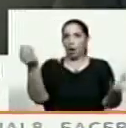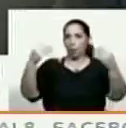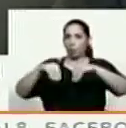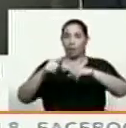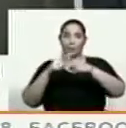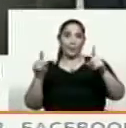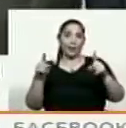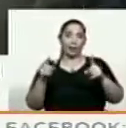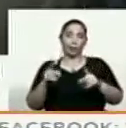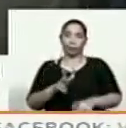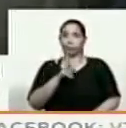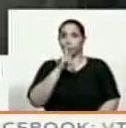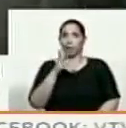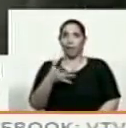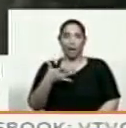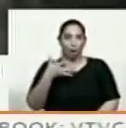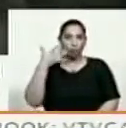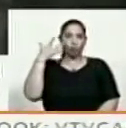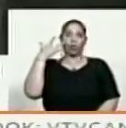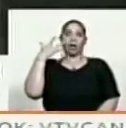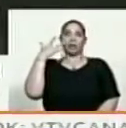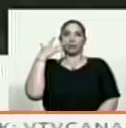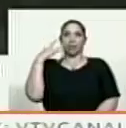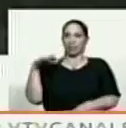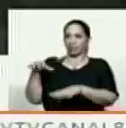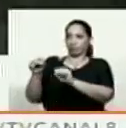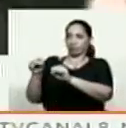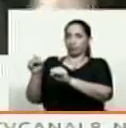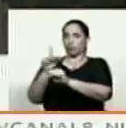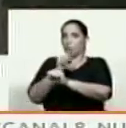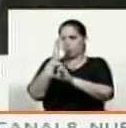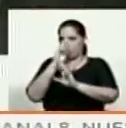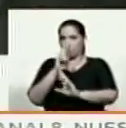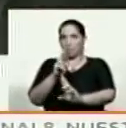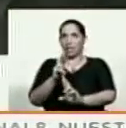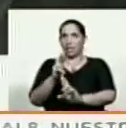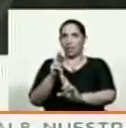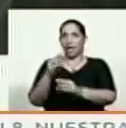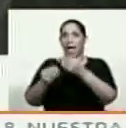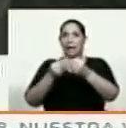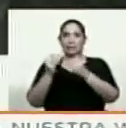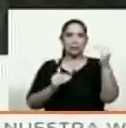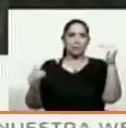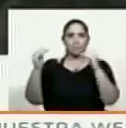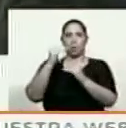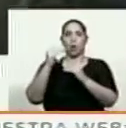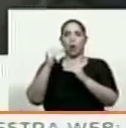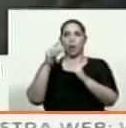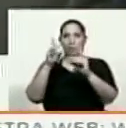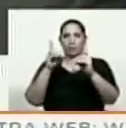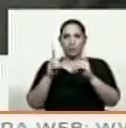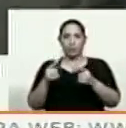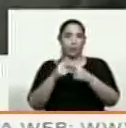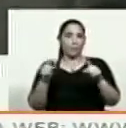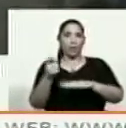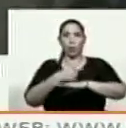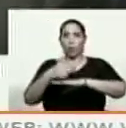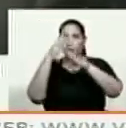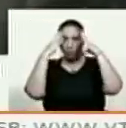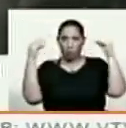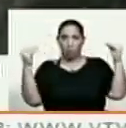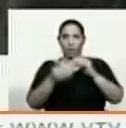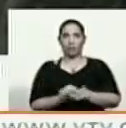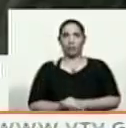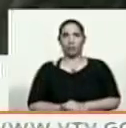arrogancia de sus metrópolis, que no la respetan ni siquiera como colonia, hace que se impongan decisiones. Y el gobierno de Holanda, de Países